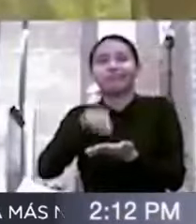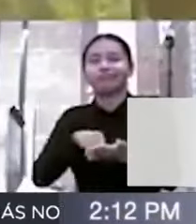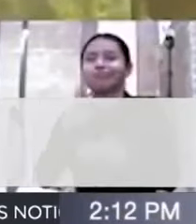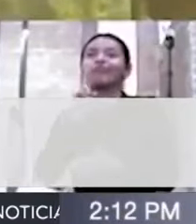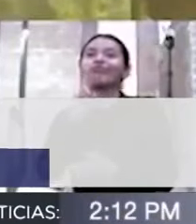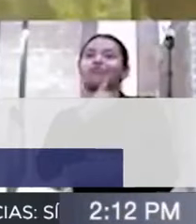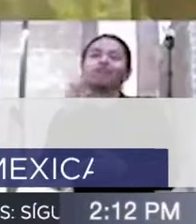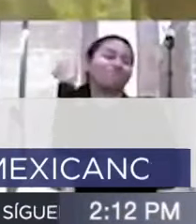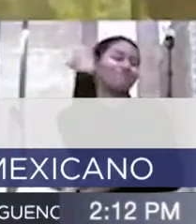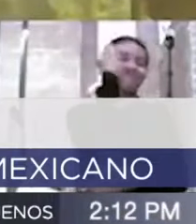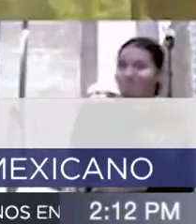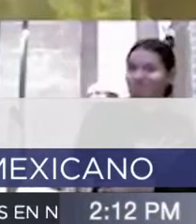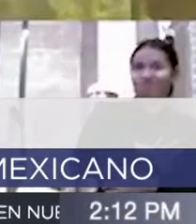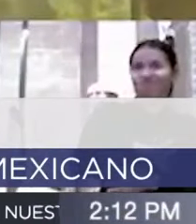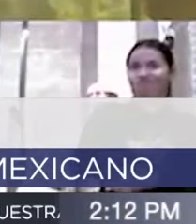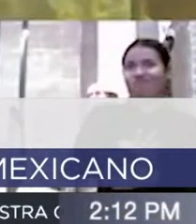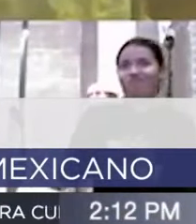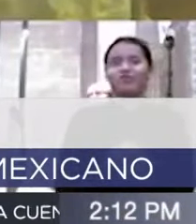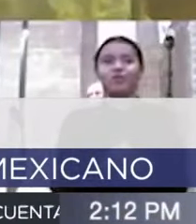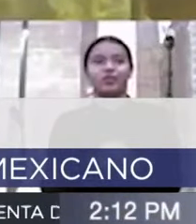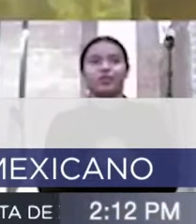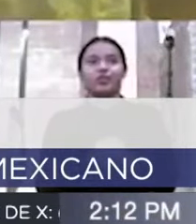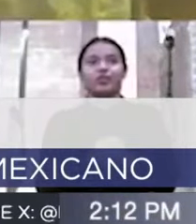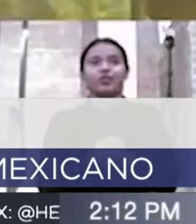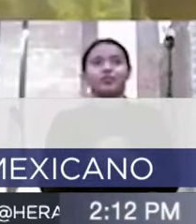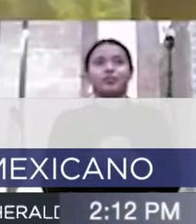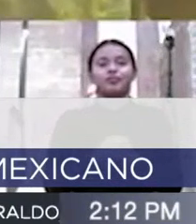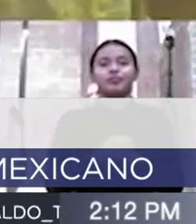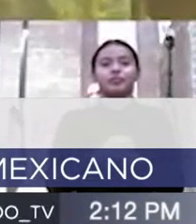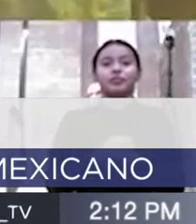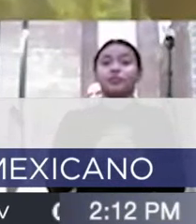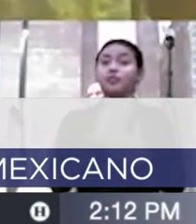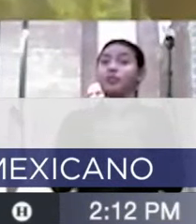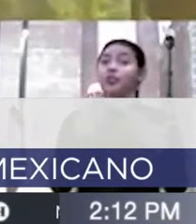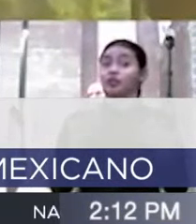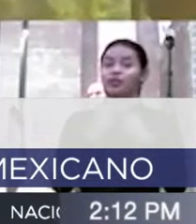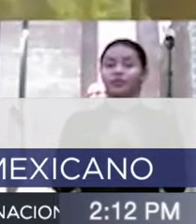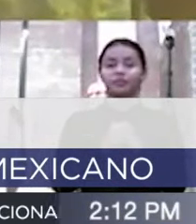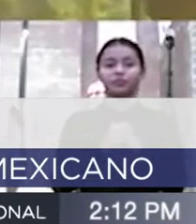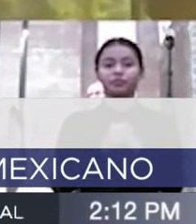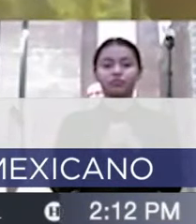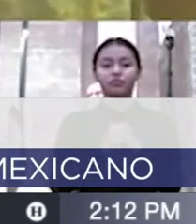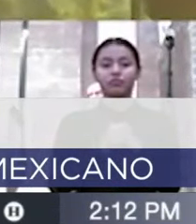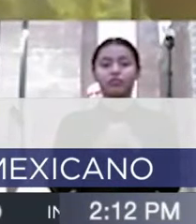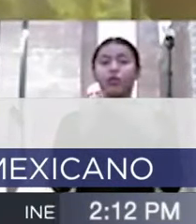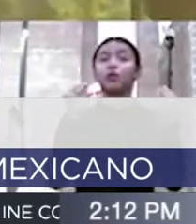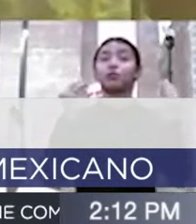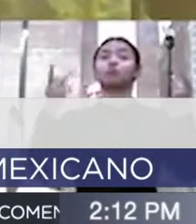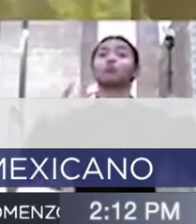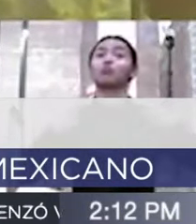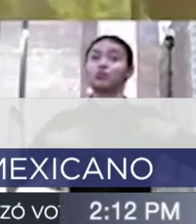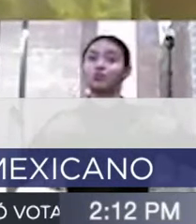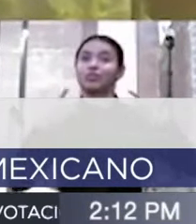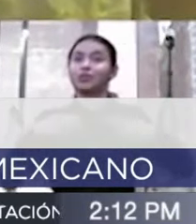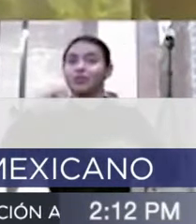Esta situación ha sido tomada como un instrumento político. Miles de